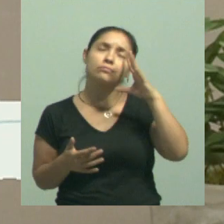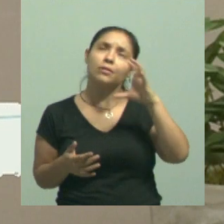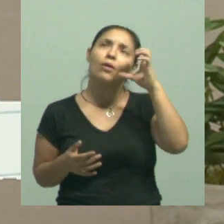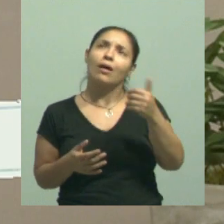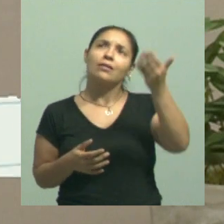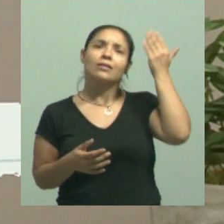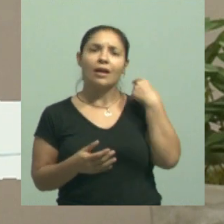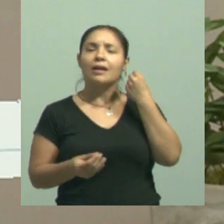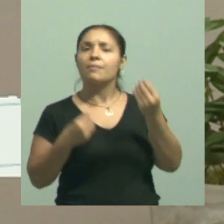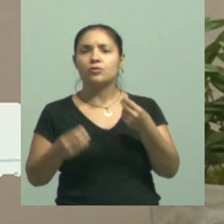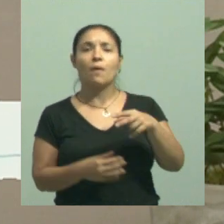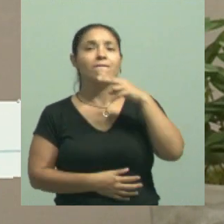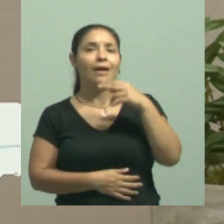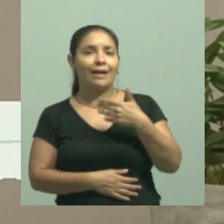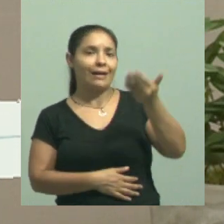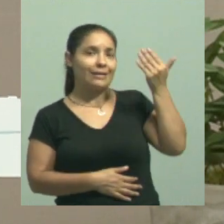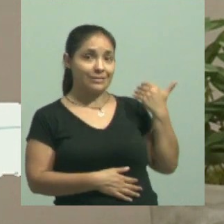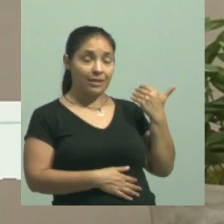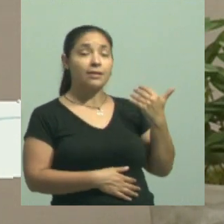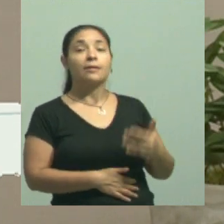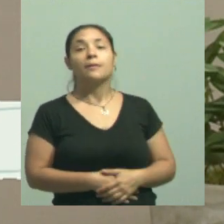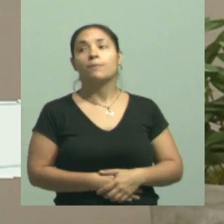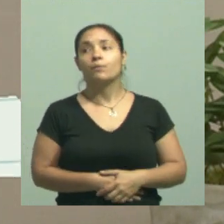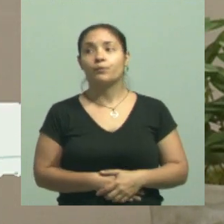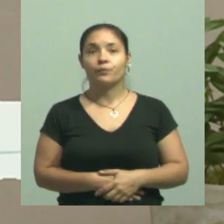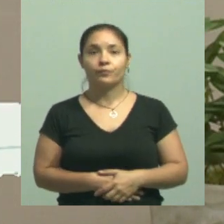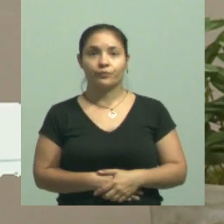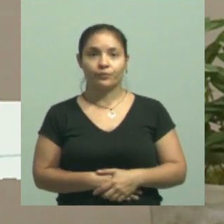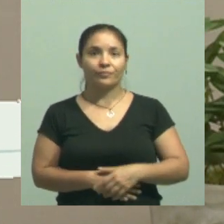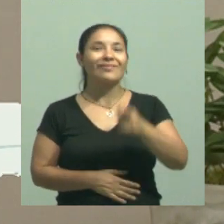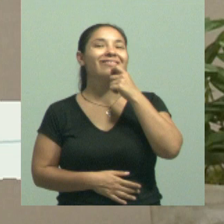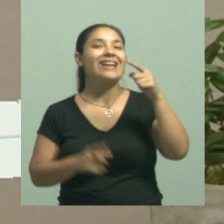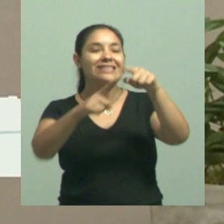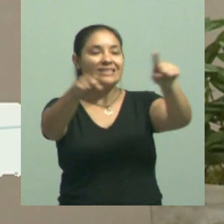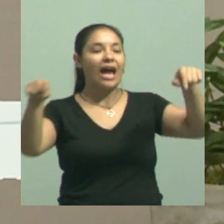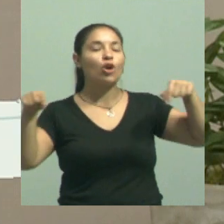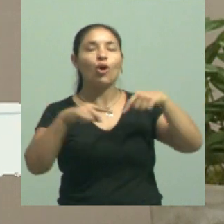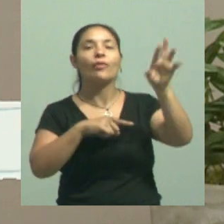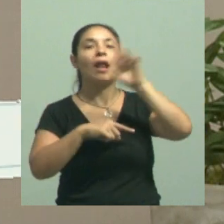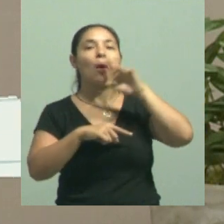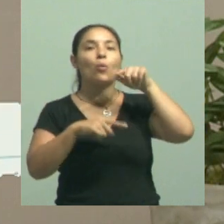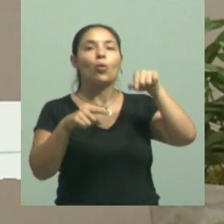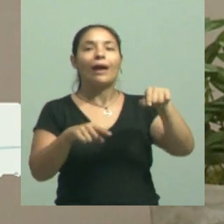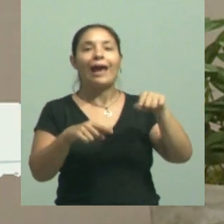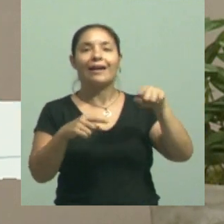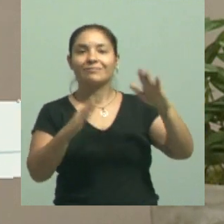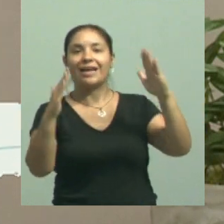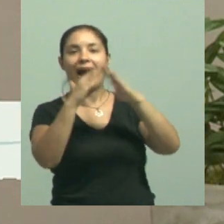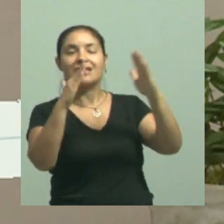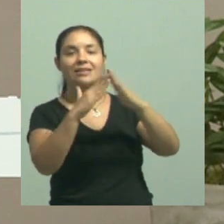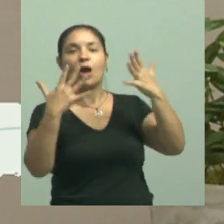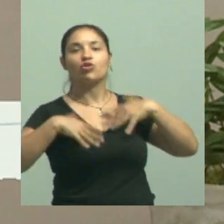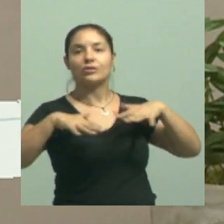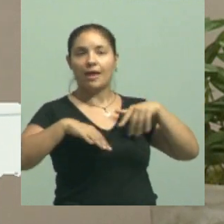lo de que pasaba el viernes, esto de sacarle el nombre al Salón de las Mujeres, ponerle un nuevo nombre, hablar incluso